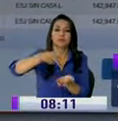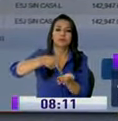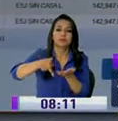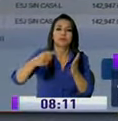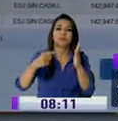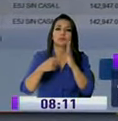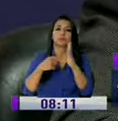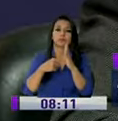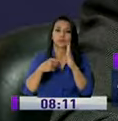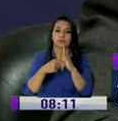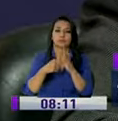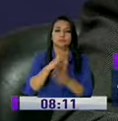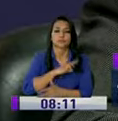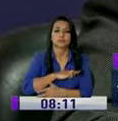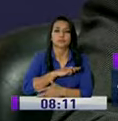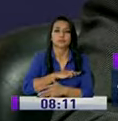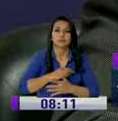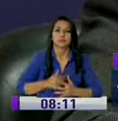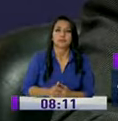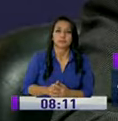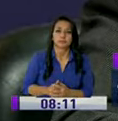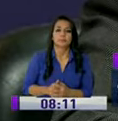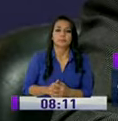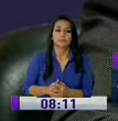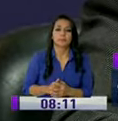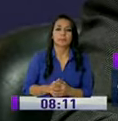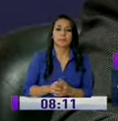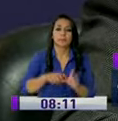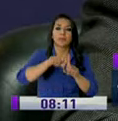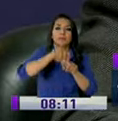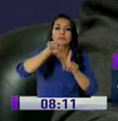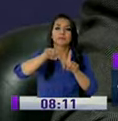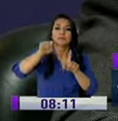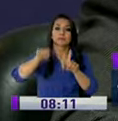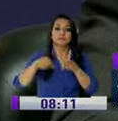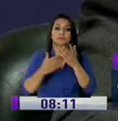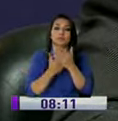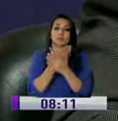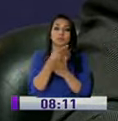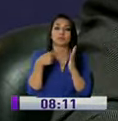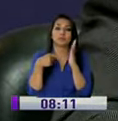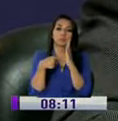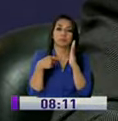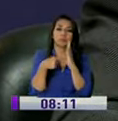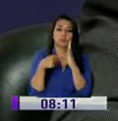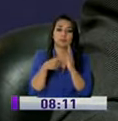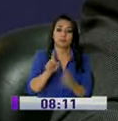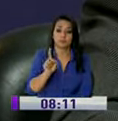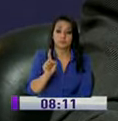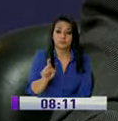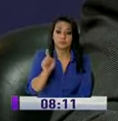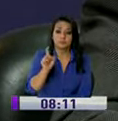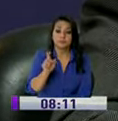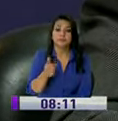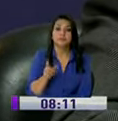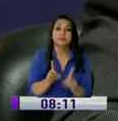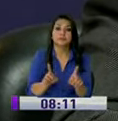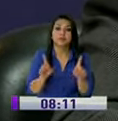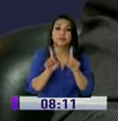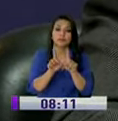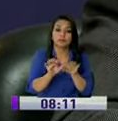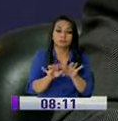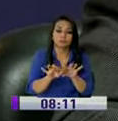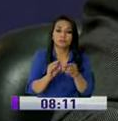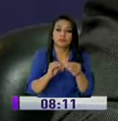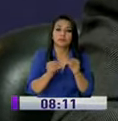de ser necesario. En el cual tú aplazas el sistema de avalúos de impuestos prediales, das clic, obviamente, ingresas tus datos, el